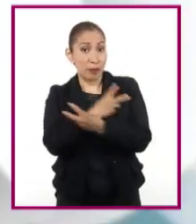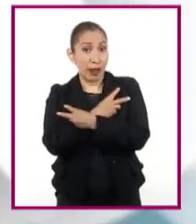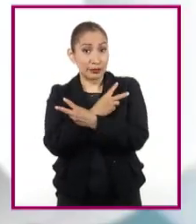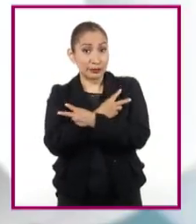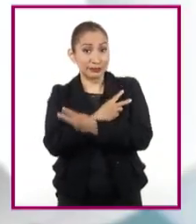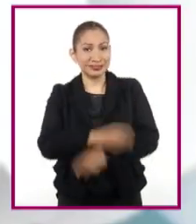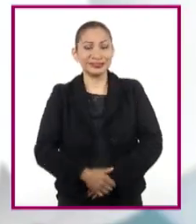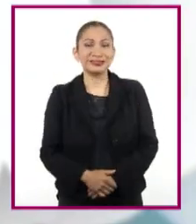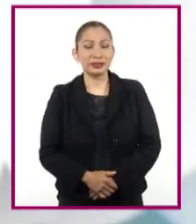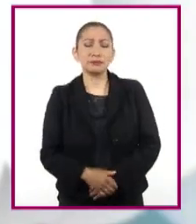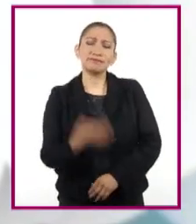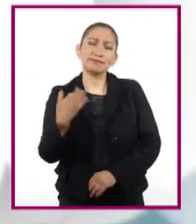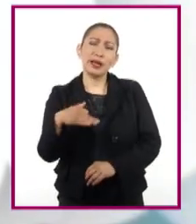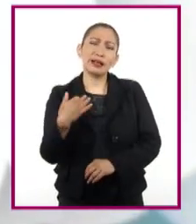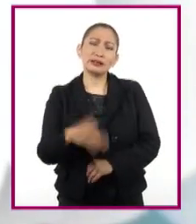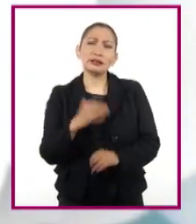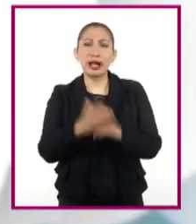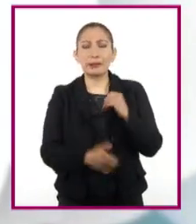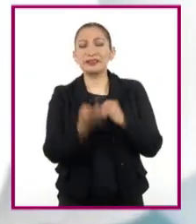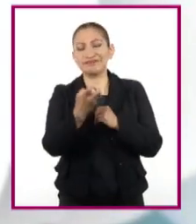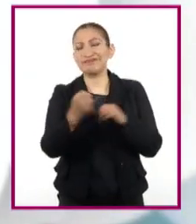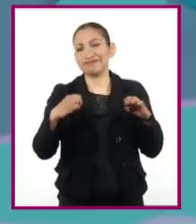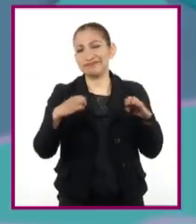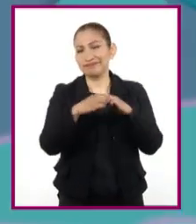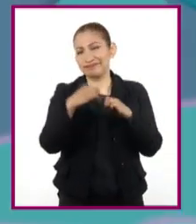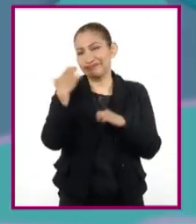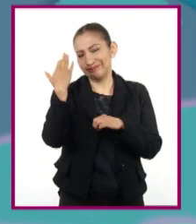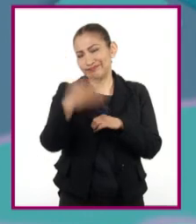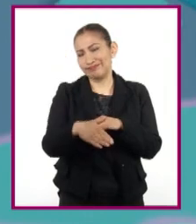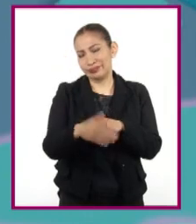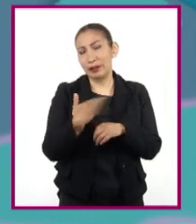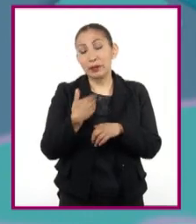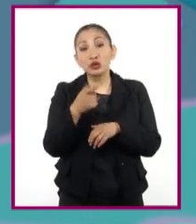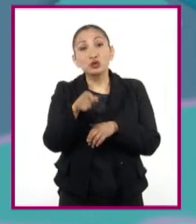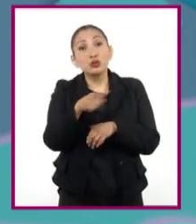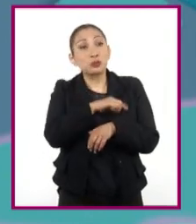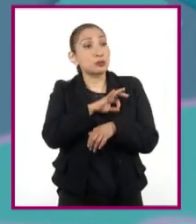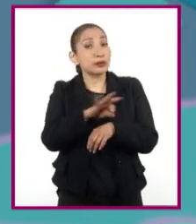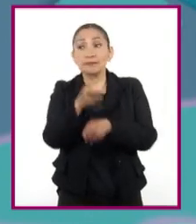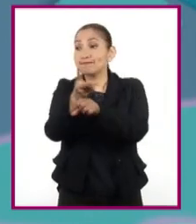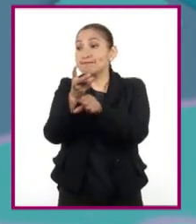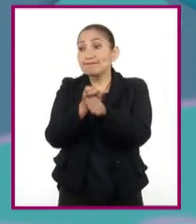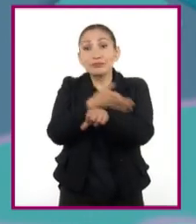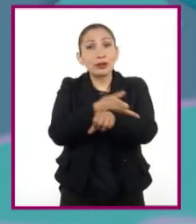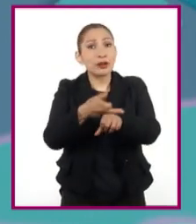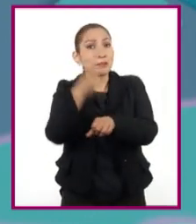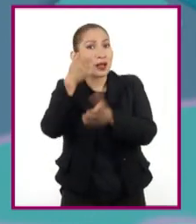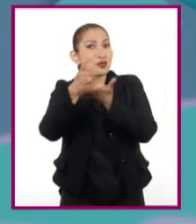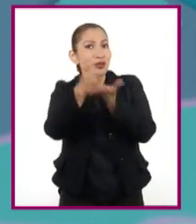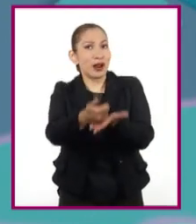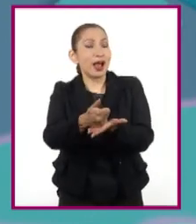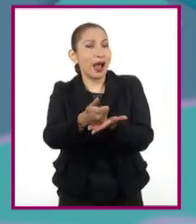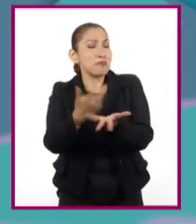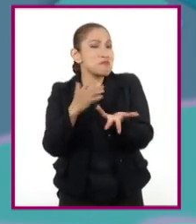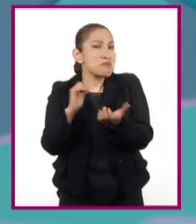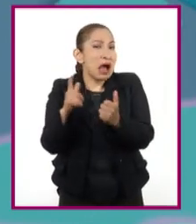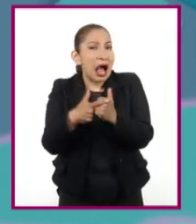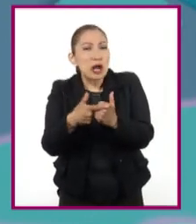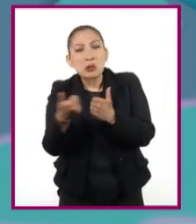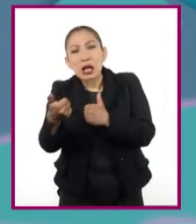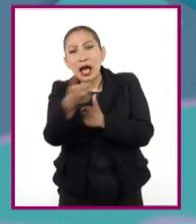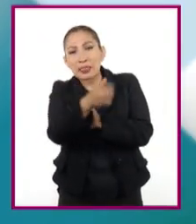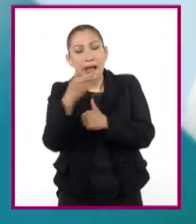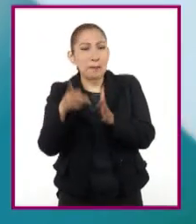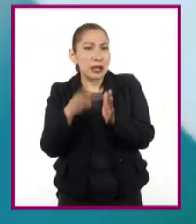vacaciones. Y mientras termina la contingencia, por lo que pueden invitar a sus familias a colaborar con ustedes en